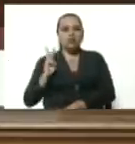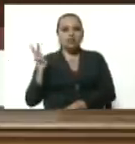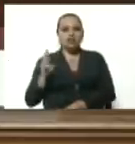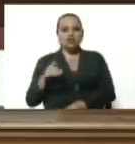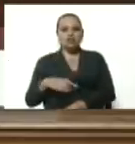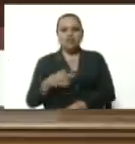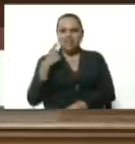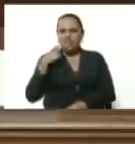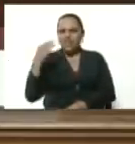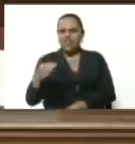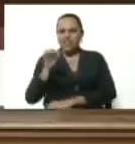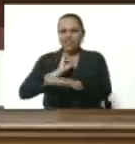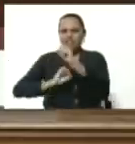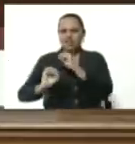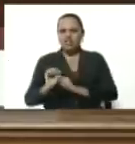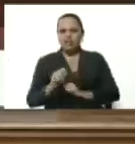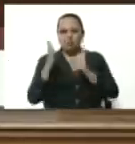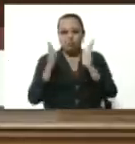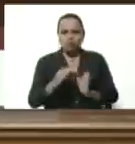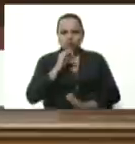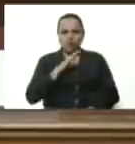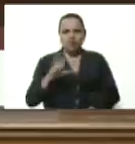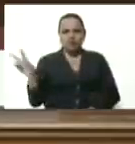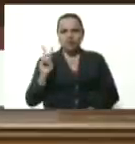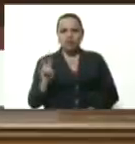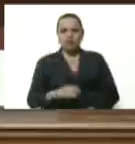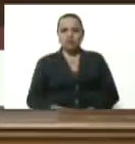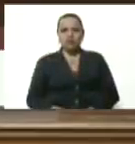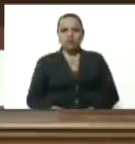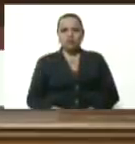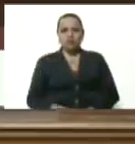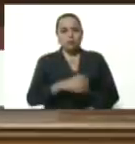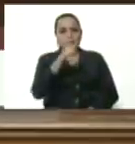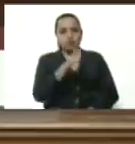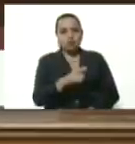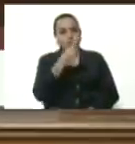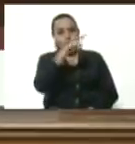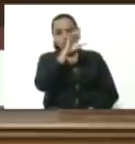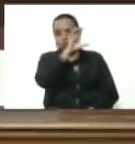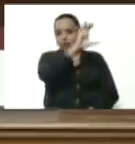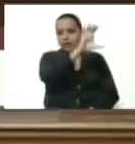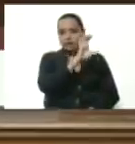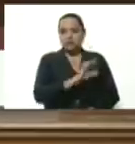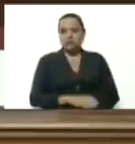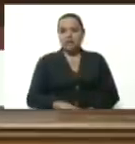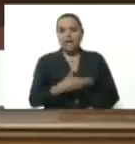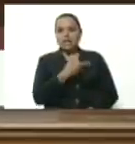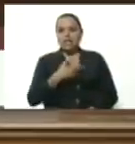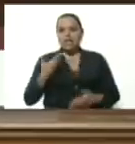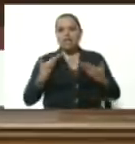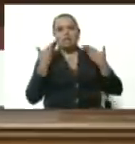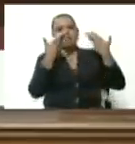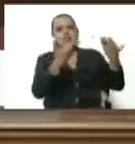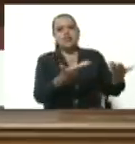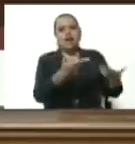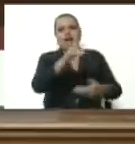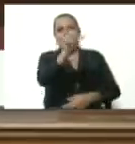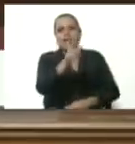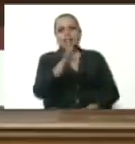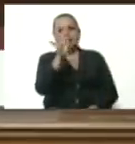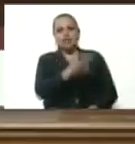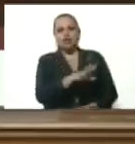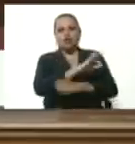defiendan la posición histórica de Venezuela cuando su representante por allá en algún país ofrece el exequivo como parte de